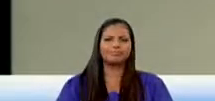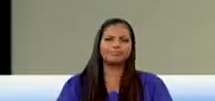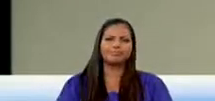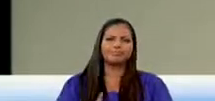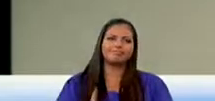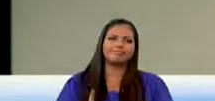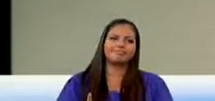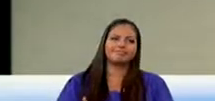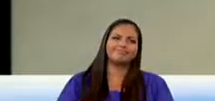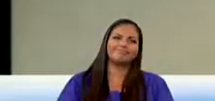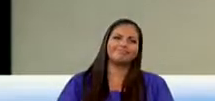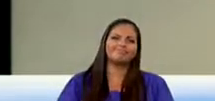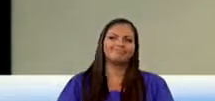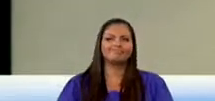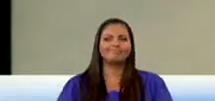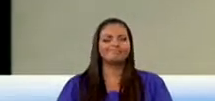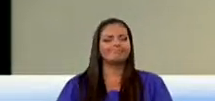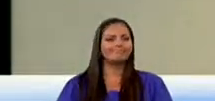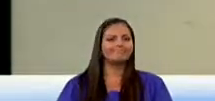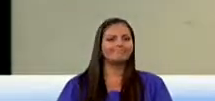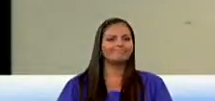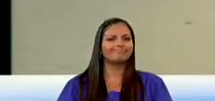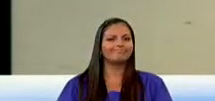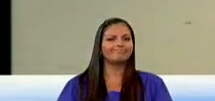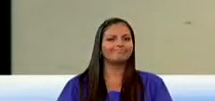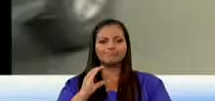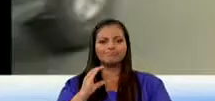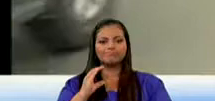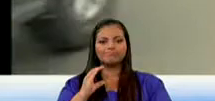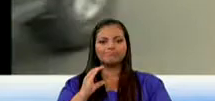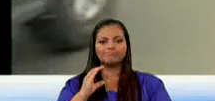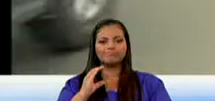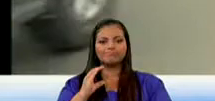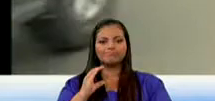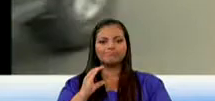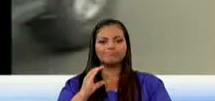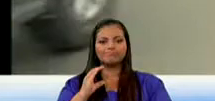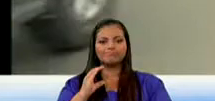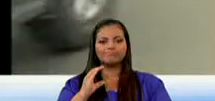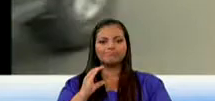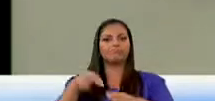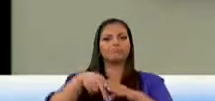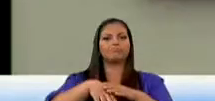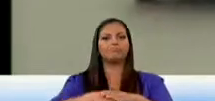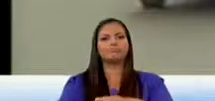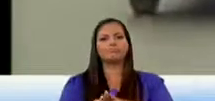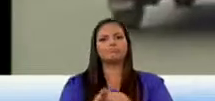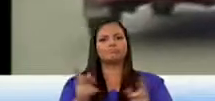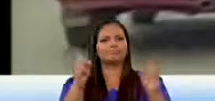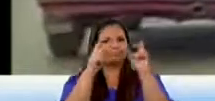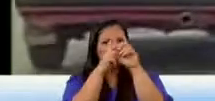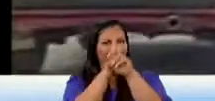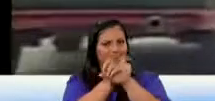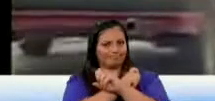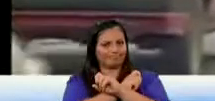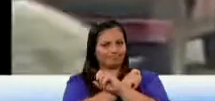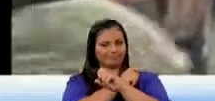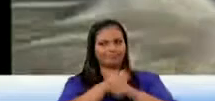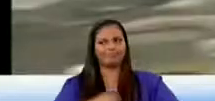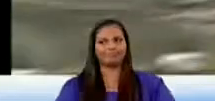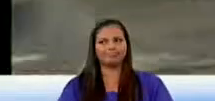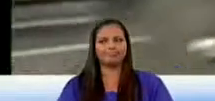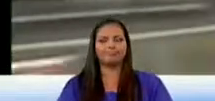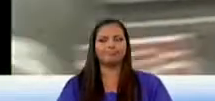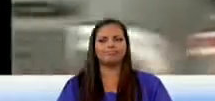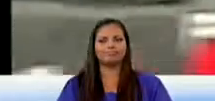es abordar los buses, como ya lo podemos ver, es bastante complicado. Sobre todo en ese punto de allá, que